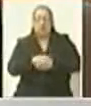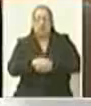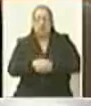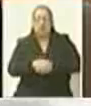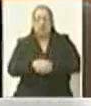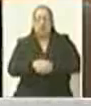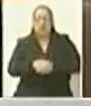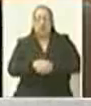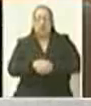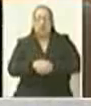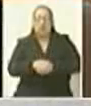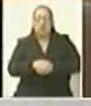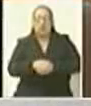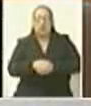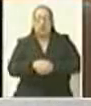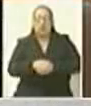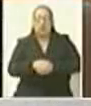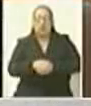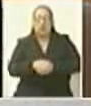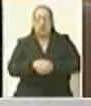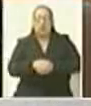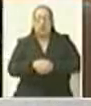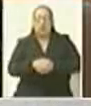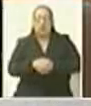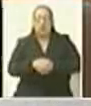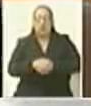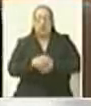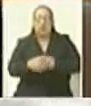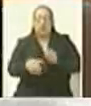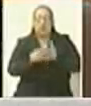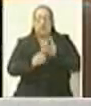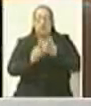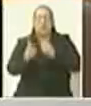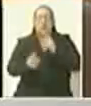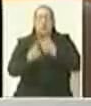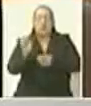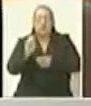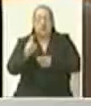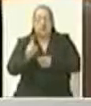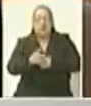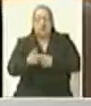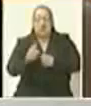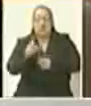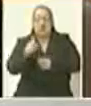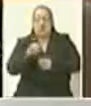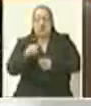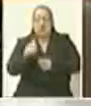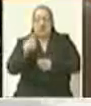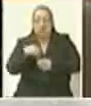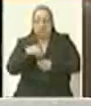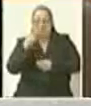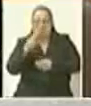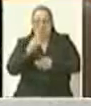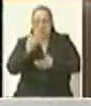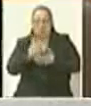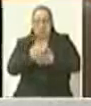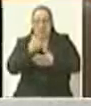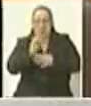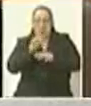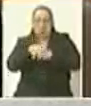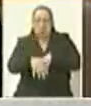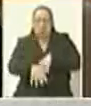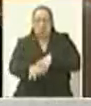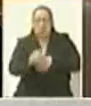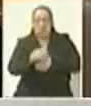cursado un oficio a INDECI para que declare en emergencia al distrito de Lajas porque se ha visto inundado por un embalse